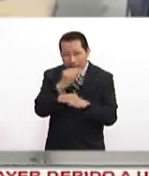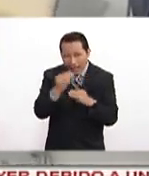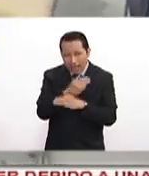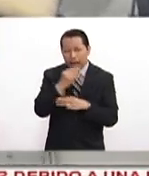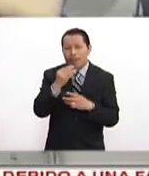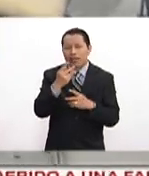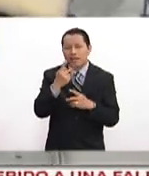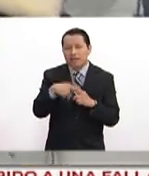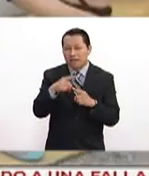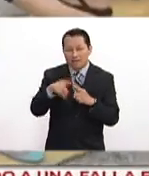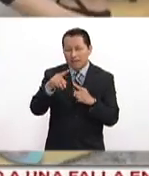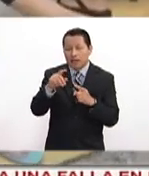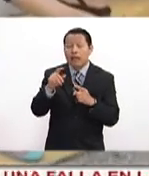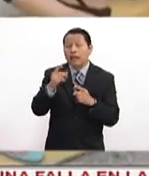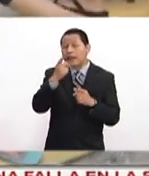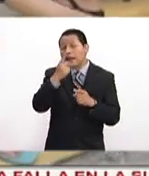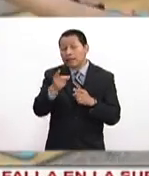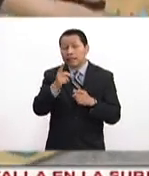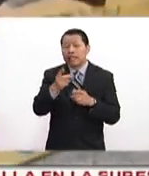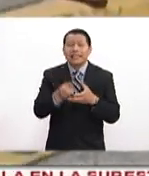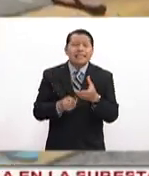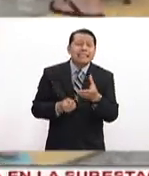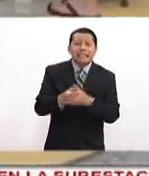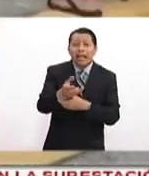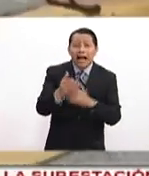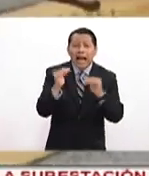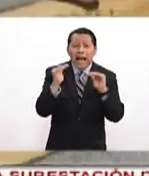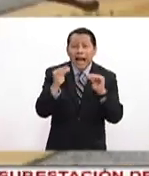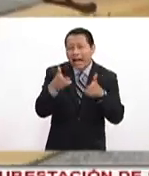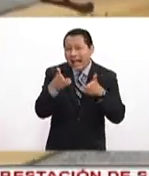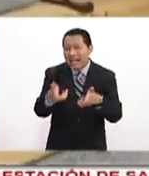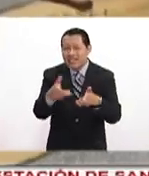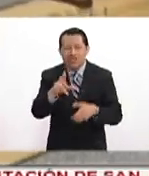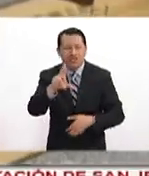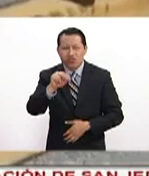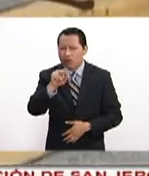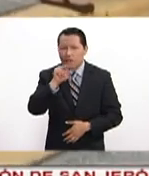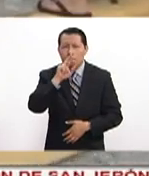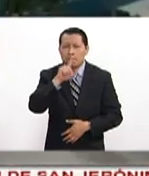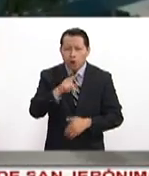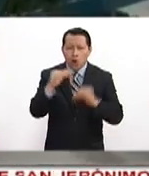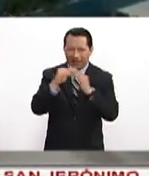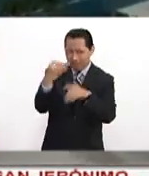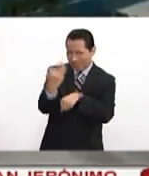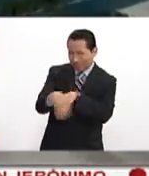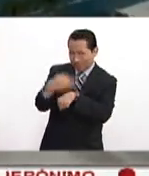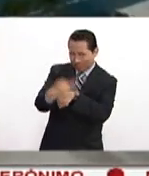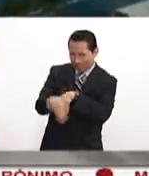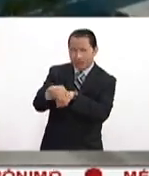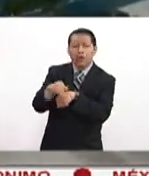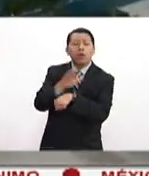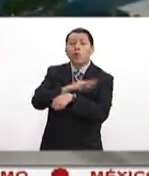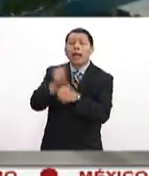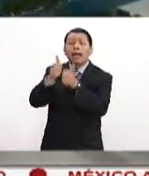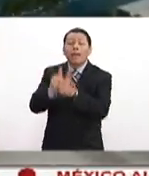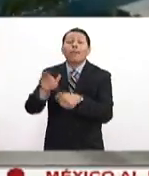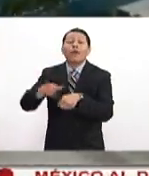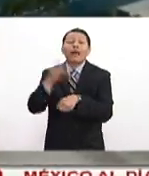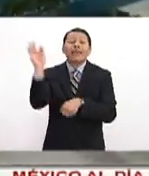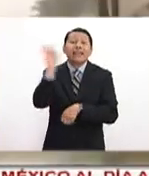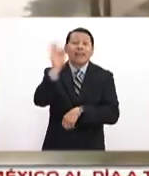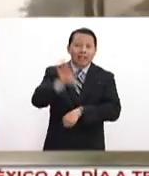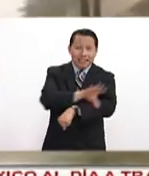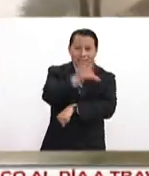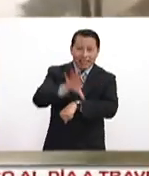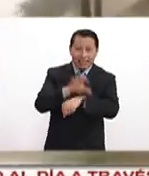en Fort Lauderdale, que no salgan a la calle, que se queden en sus casas, que se mantengan en los refugios, porque puede haber cables de